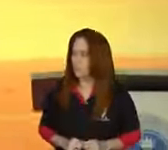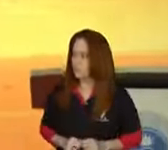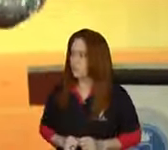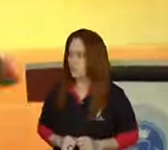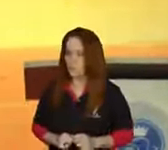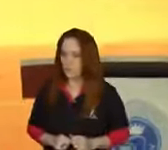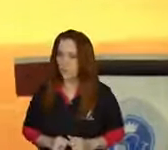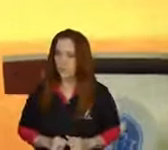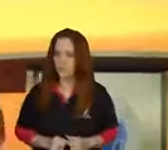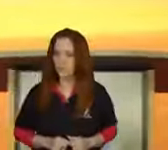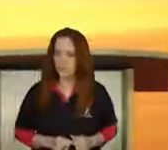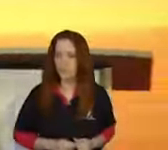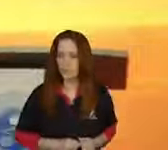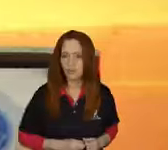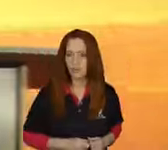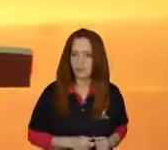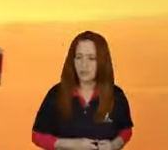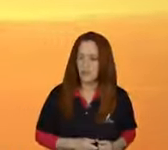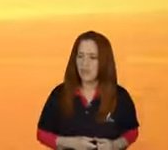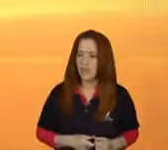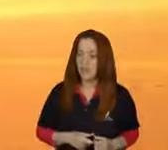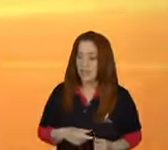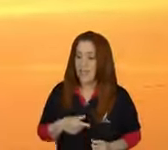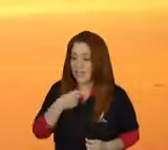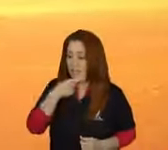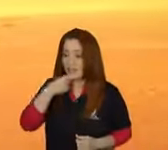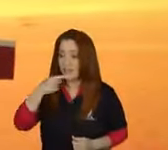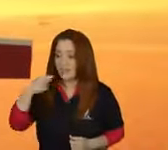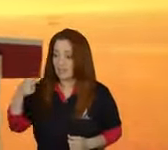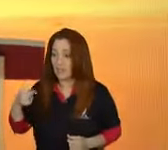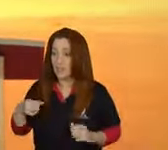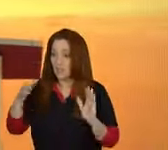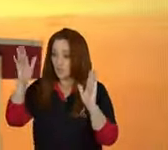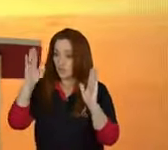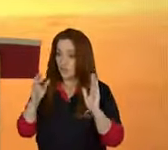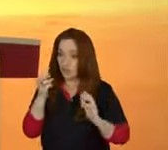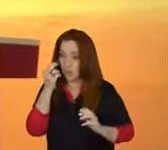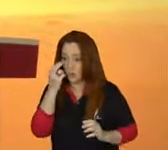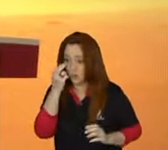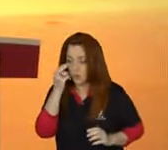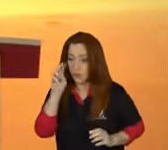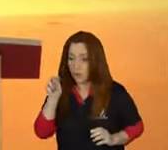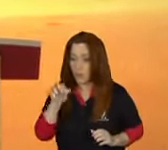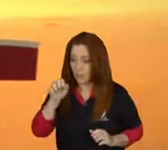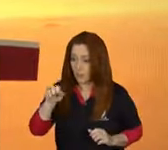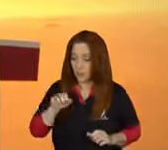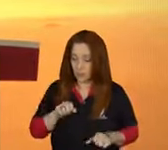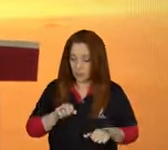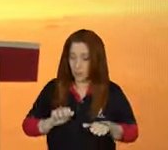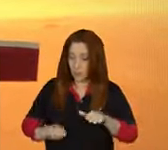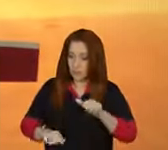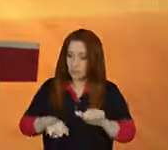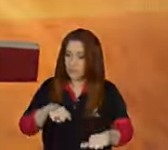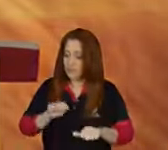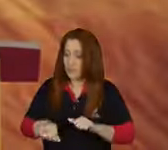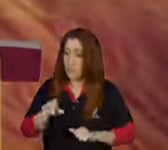desierto verá tus pisadas, pero no tus huesos. Vas a pasar por el desierto, pero no vas a morir